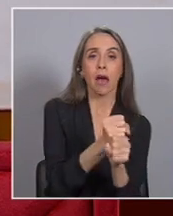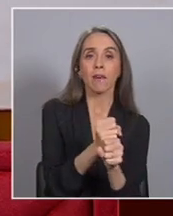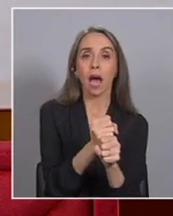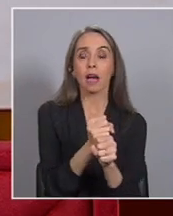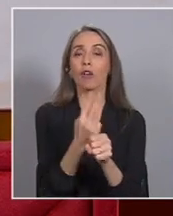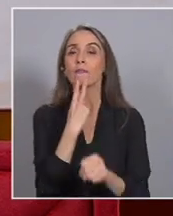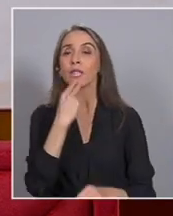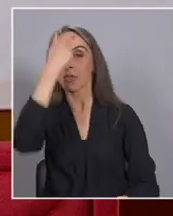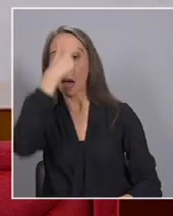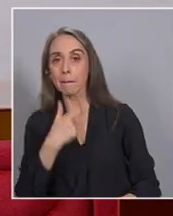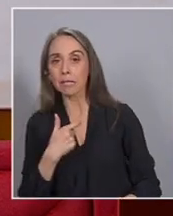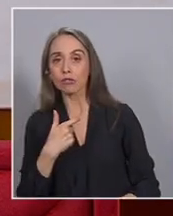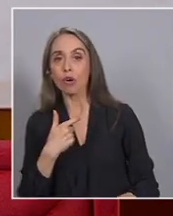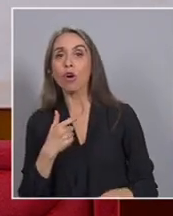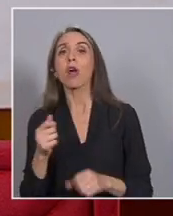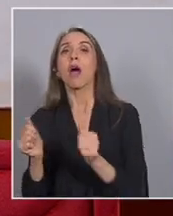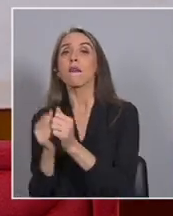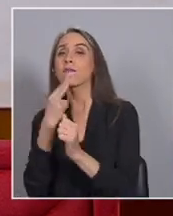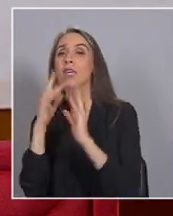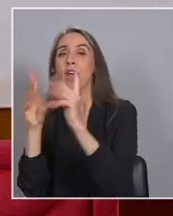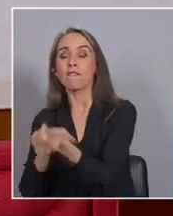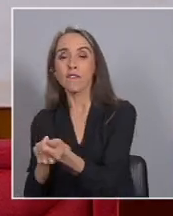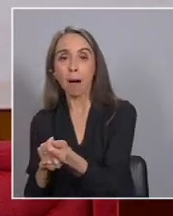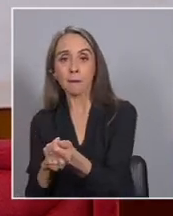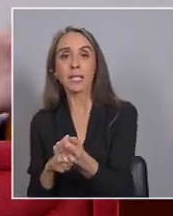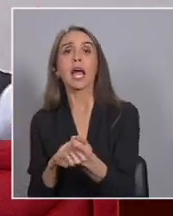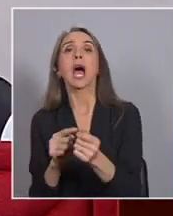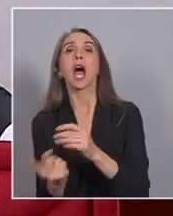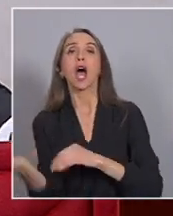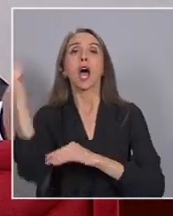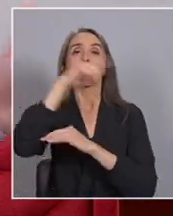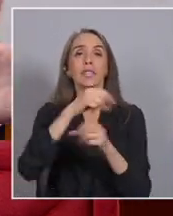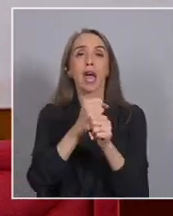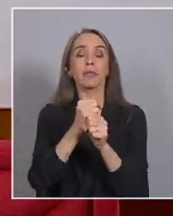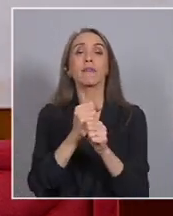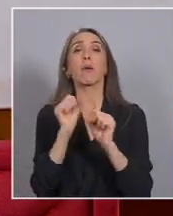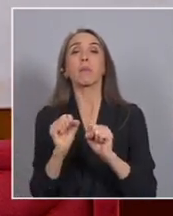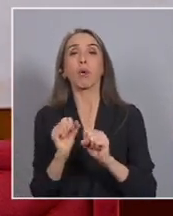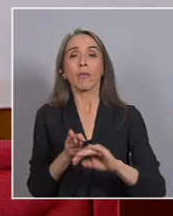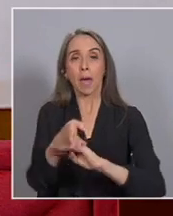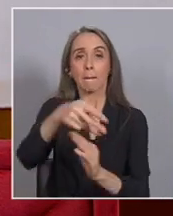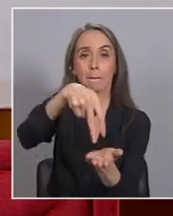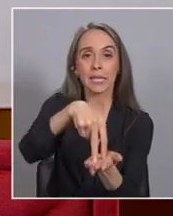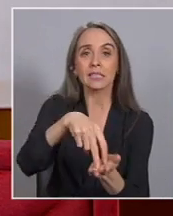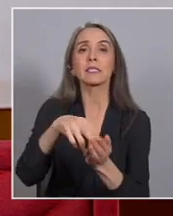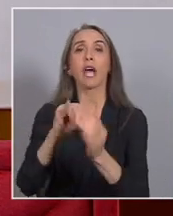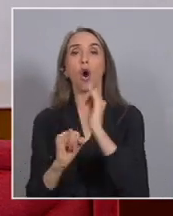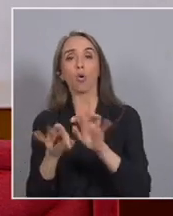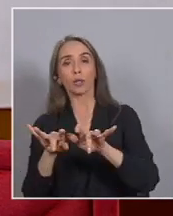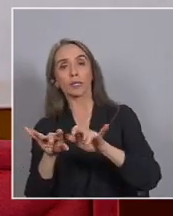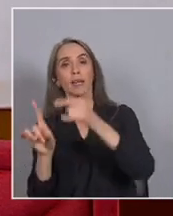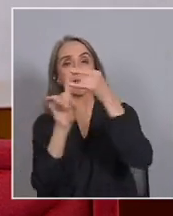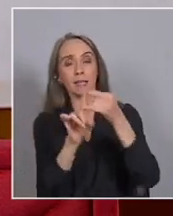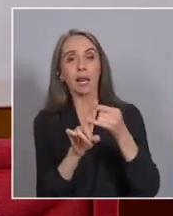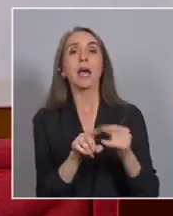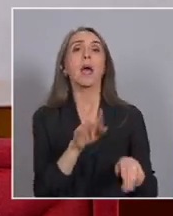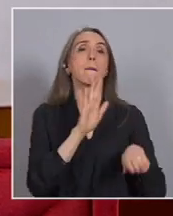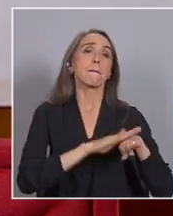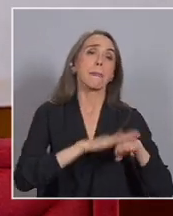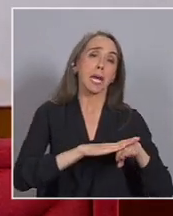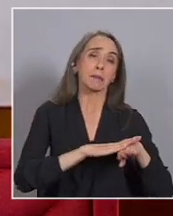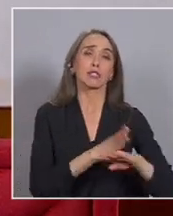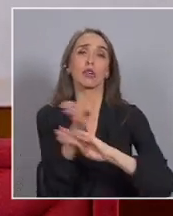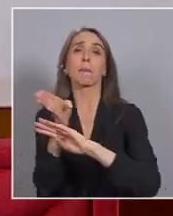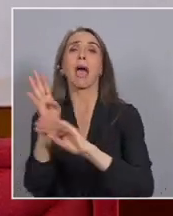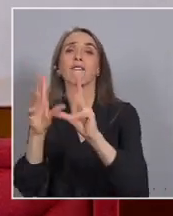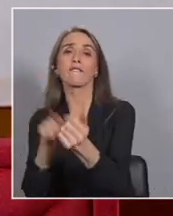vida personal y familiar, que incorpora jornadas de trabajo híbridas, turnos o permisos para acompañar a familiares a controles médicos,